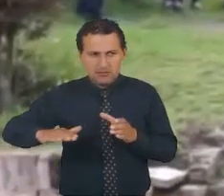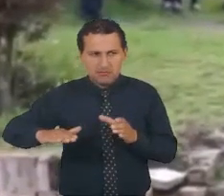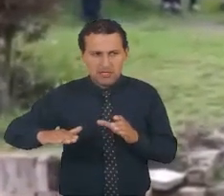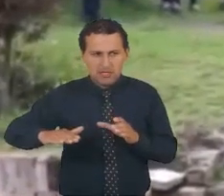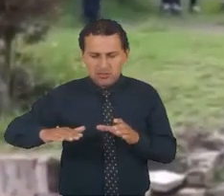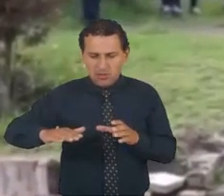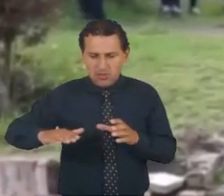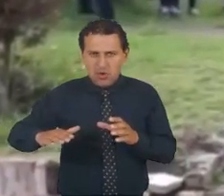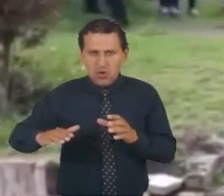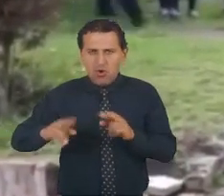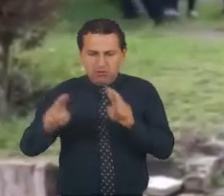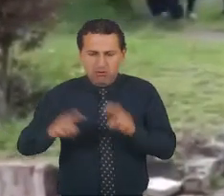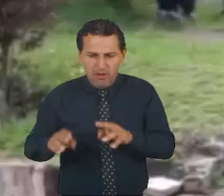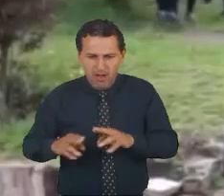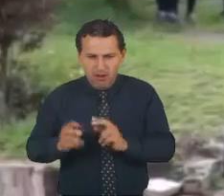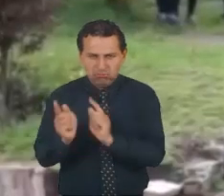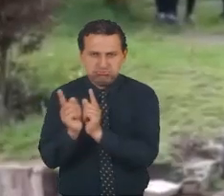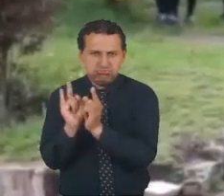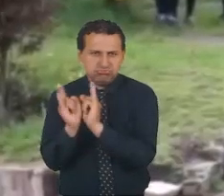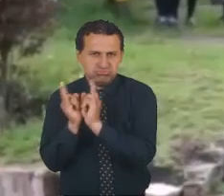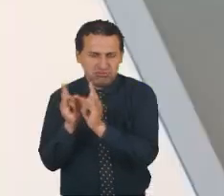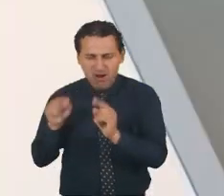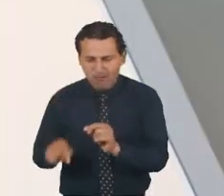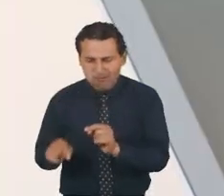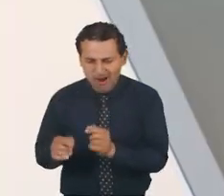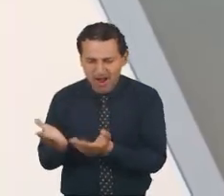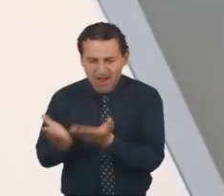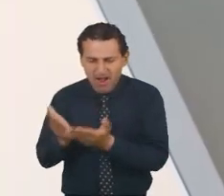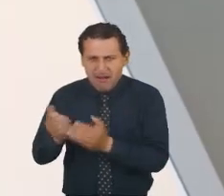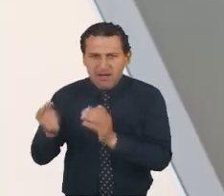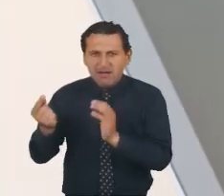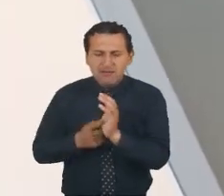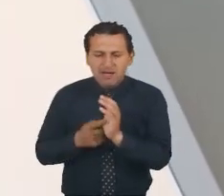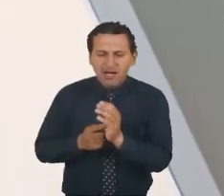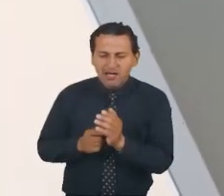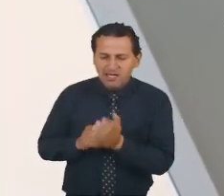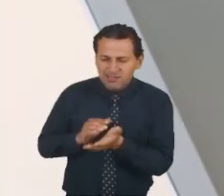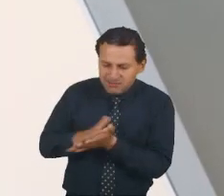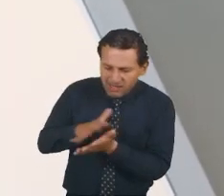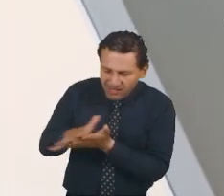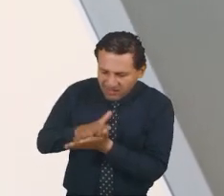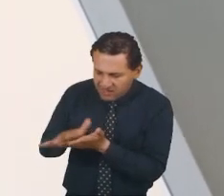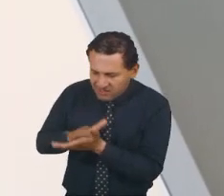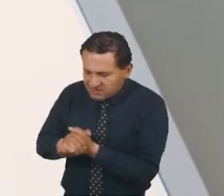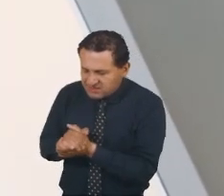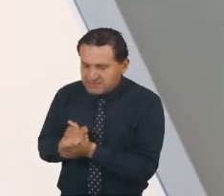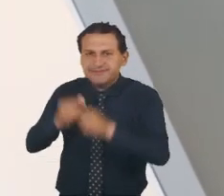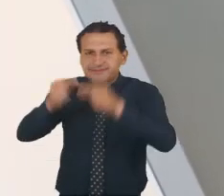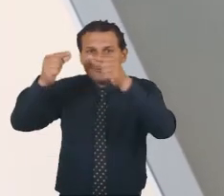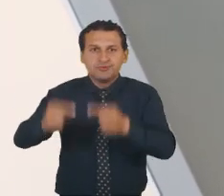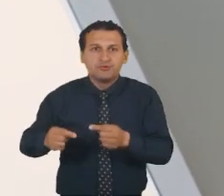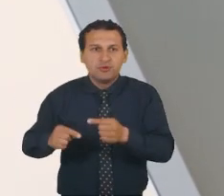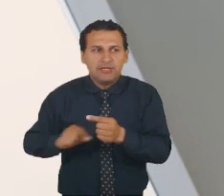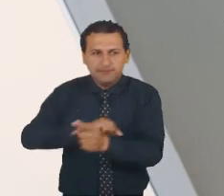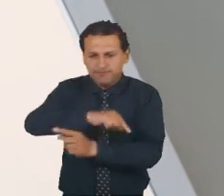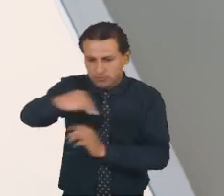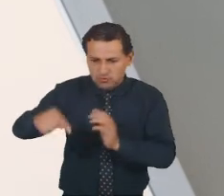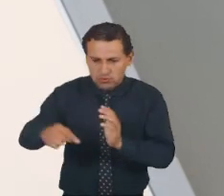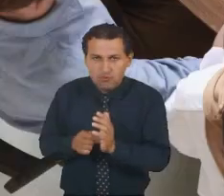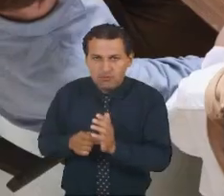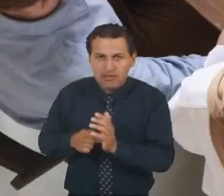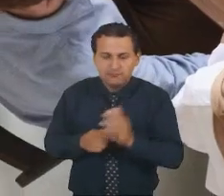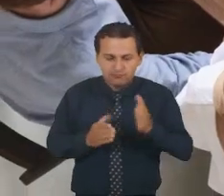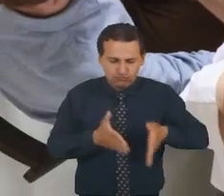cobertura gratuita de Internet con alta calidad. Además, contamos con 9 zonas comunes del municipio que tienen acceso